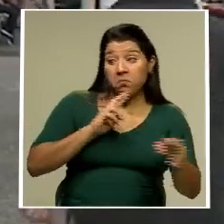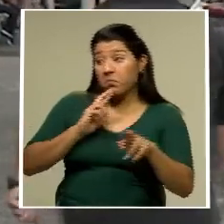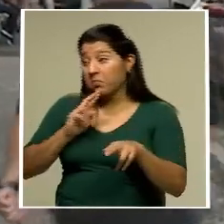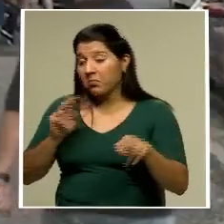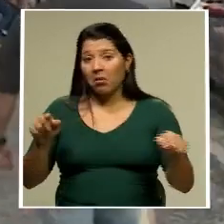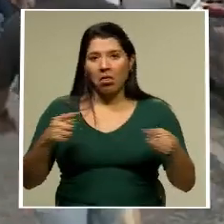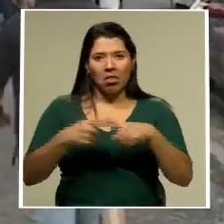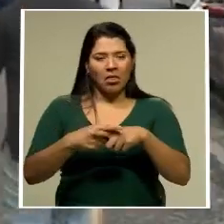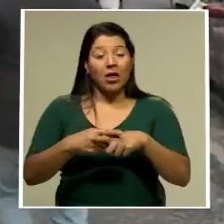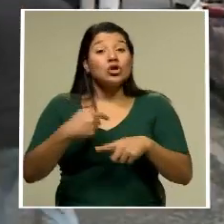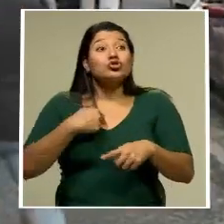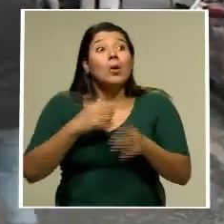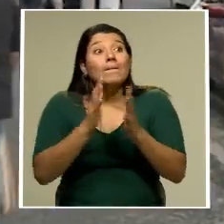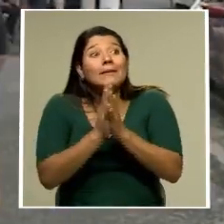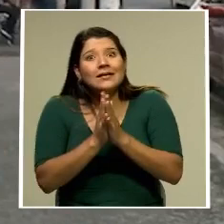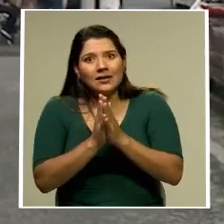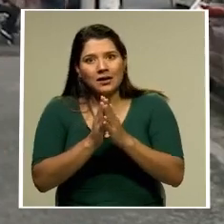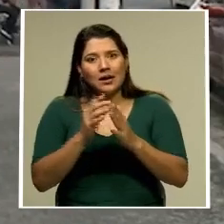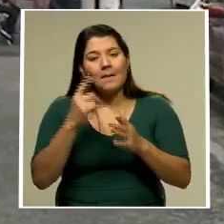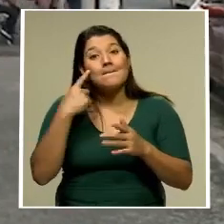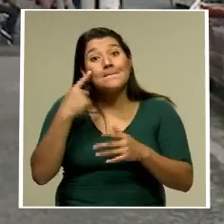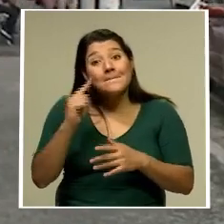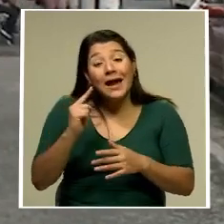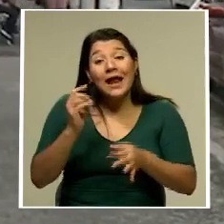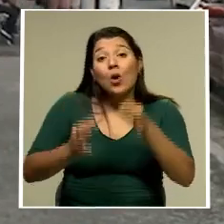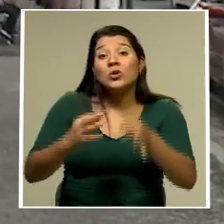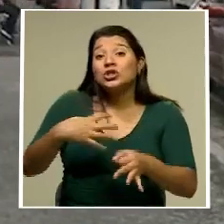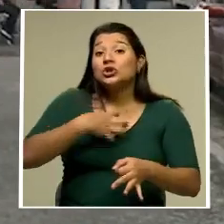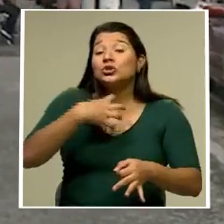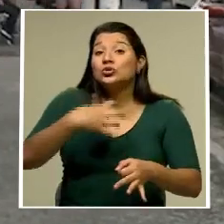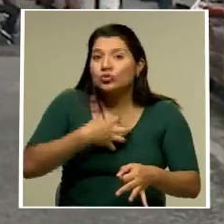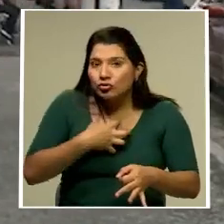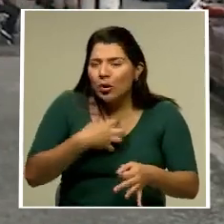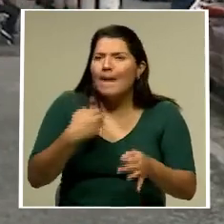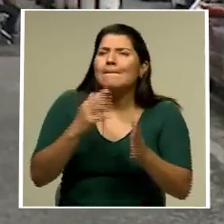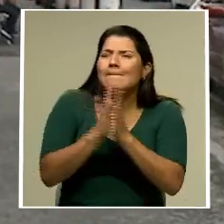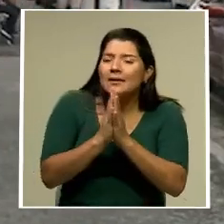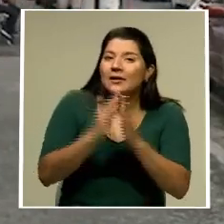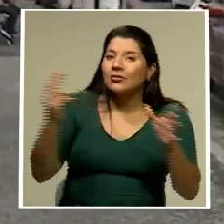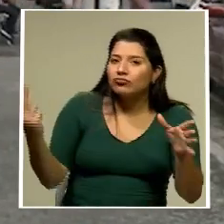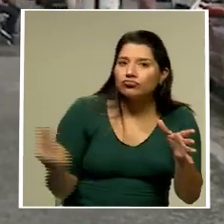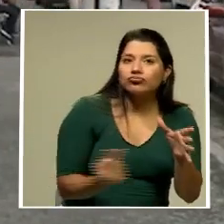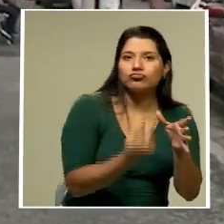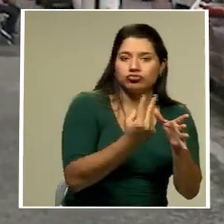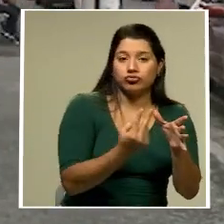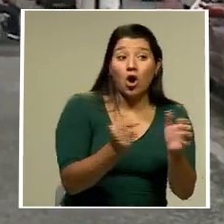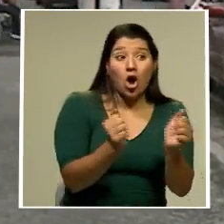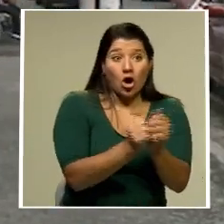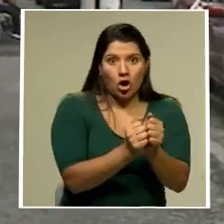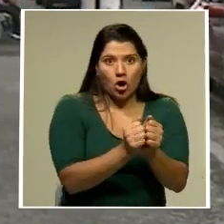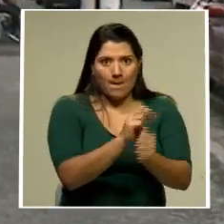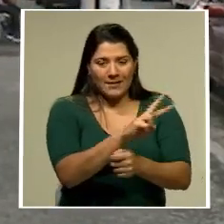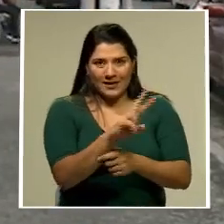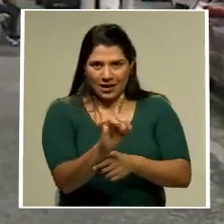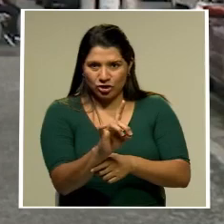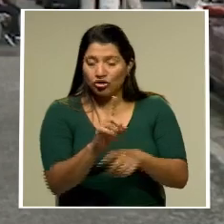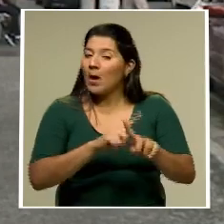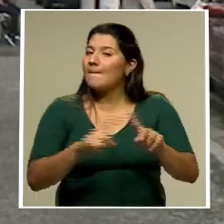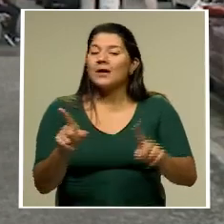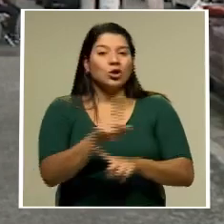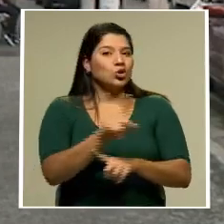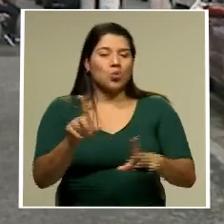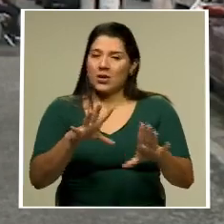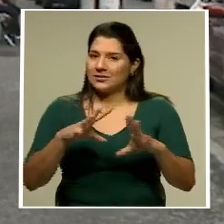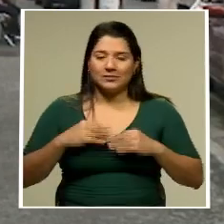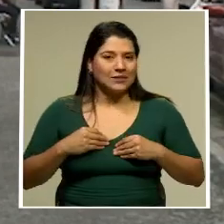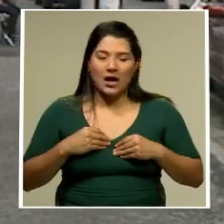momento que se tramitaran conjuntamente, pero el Tribunal Penal, bueno, en su caso el primero el juzgado y luego el Tribunal Penal no lo aceptaron así,